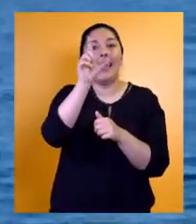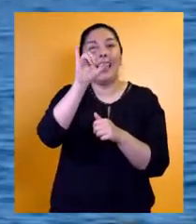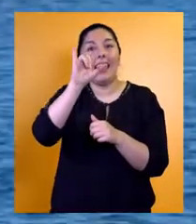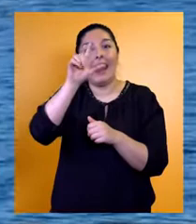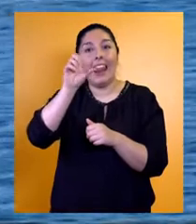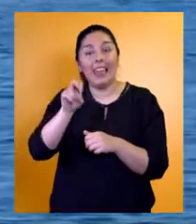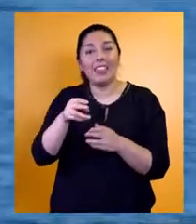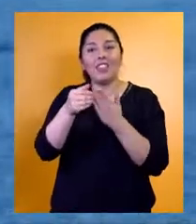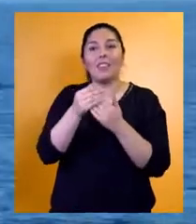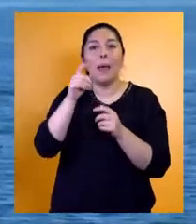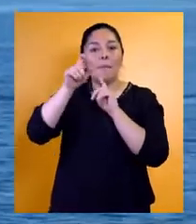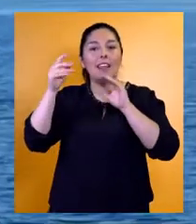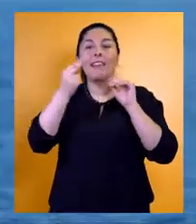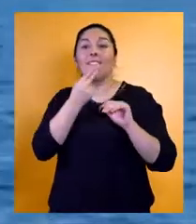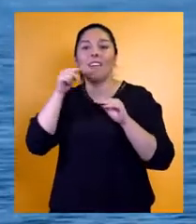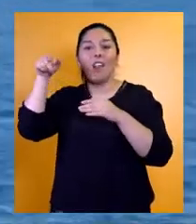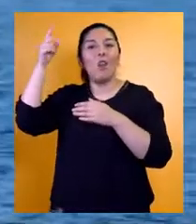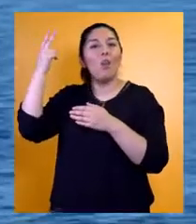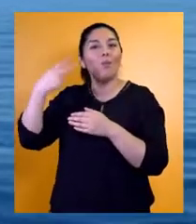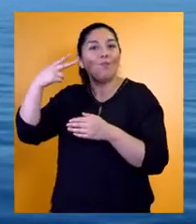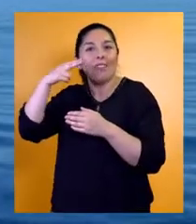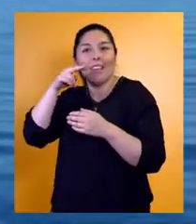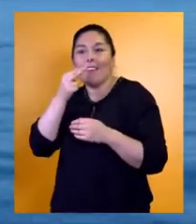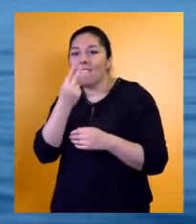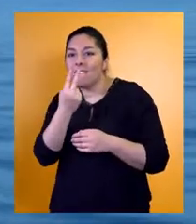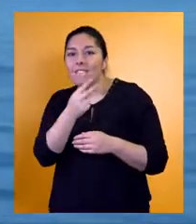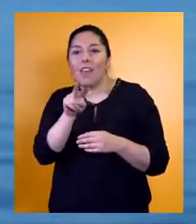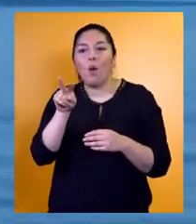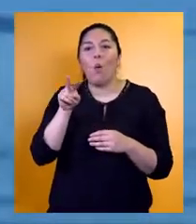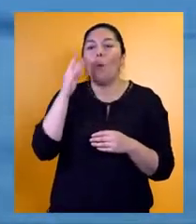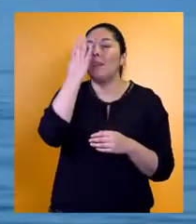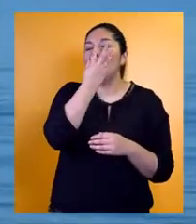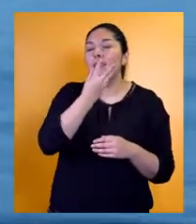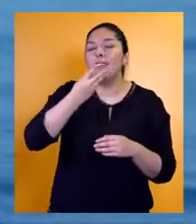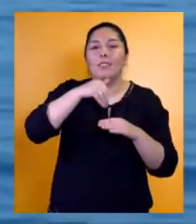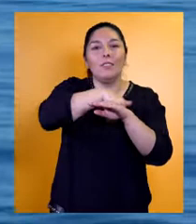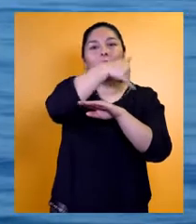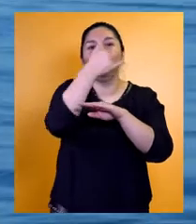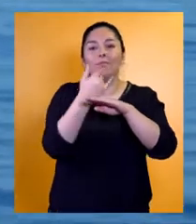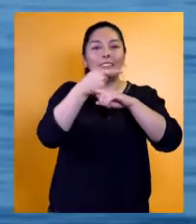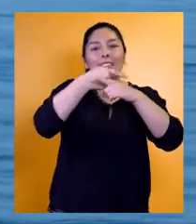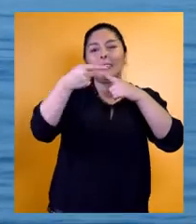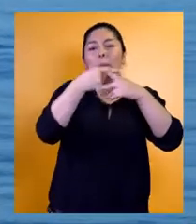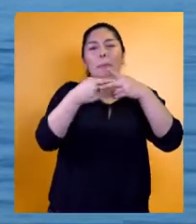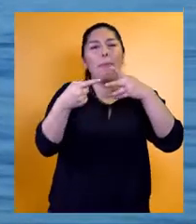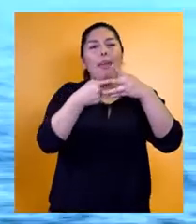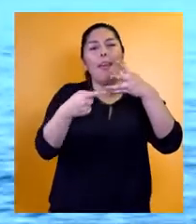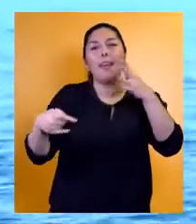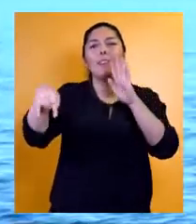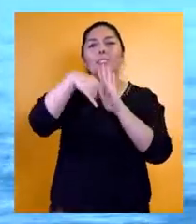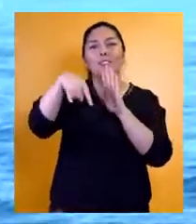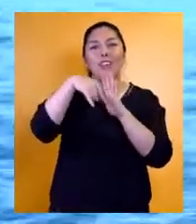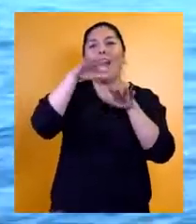Quellón. Junto a lugareños que presencian desde la costa, han disfrutado del bello espectáculo que por semanas